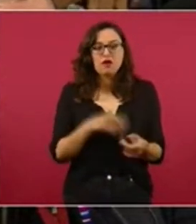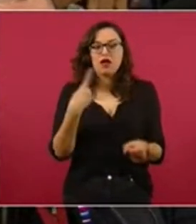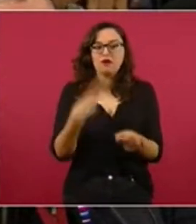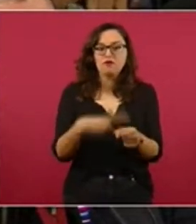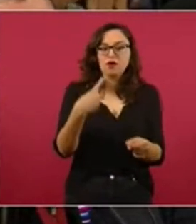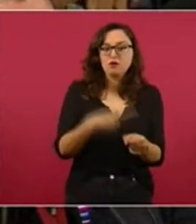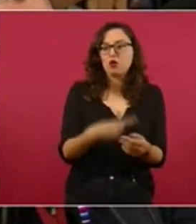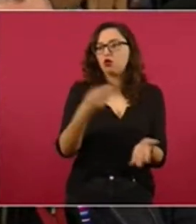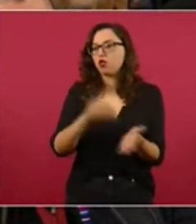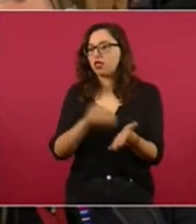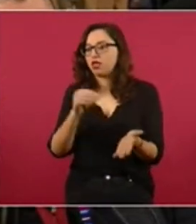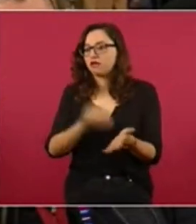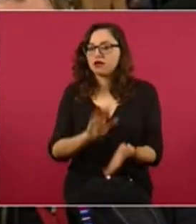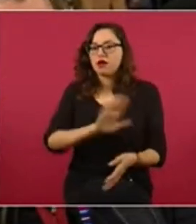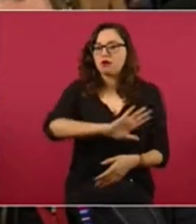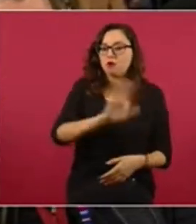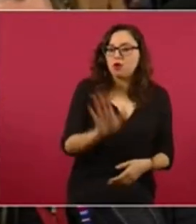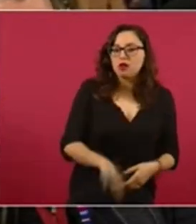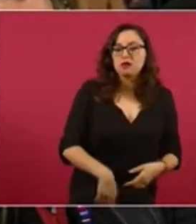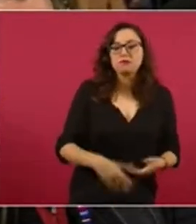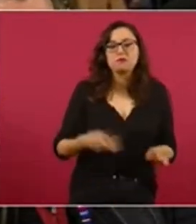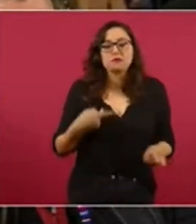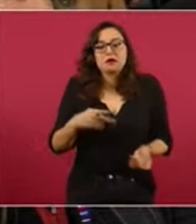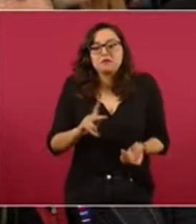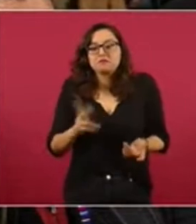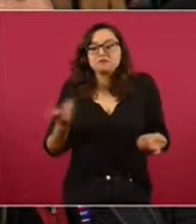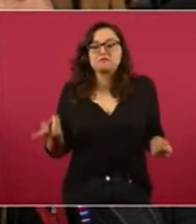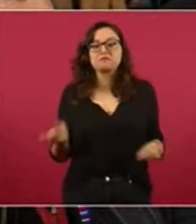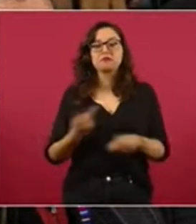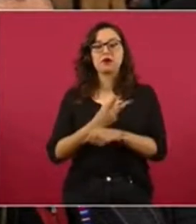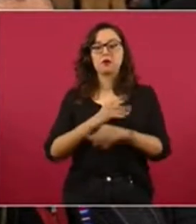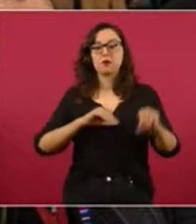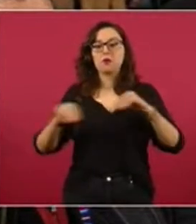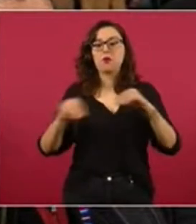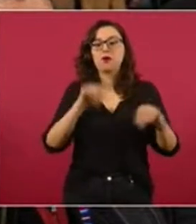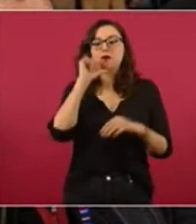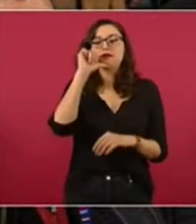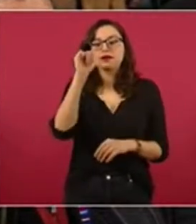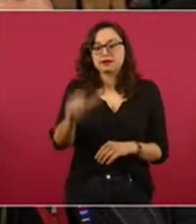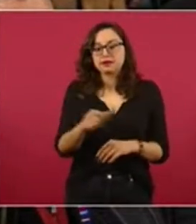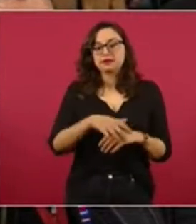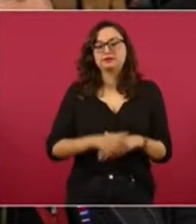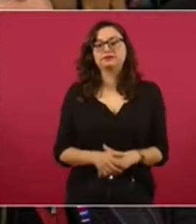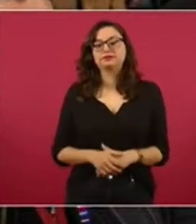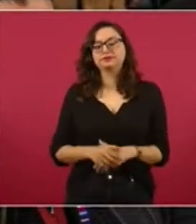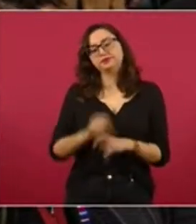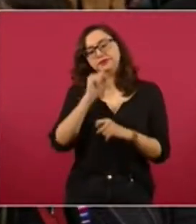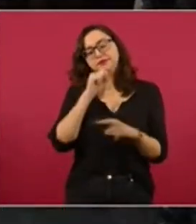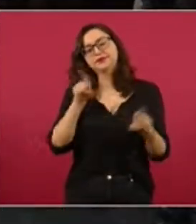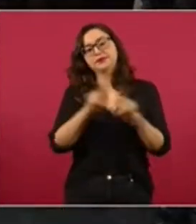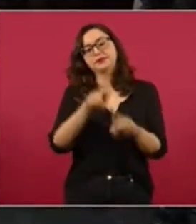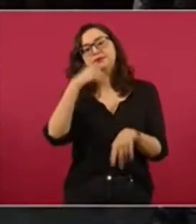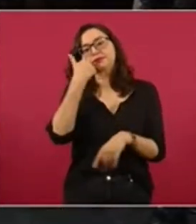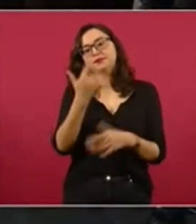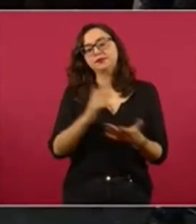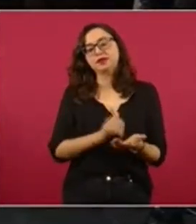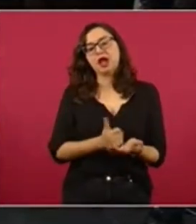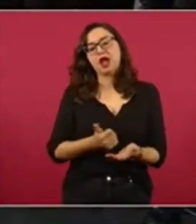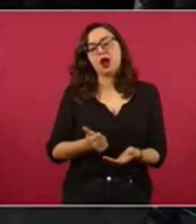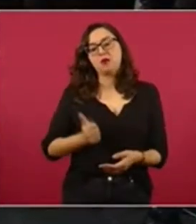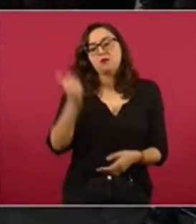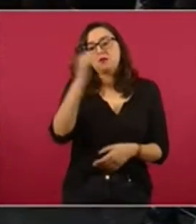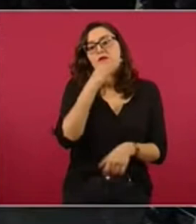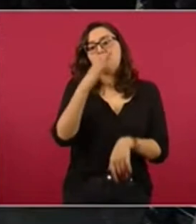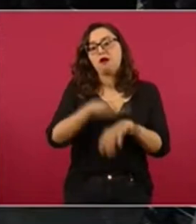con males para toda la vida, ¿no? Aprovecho para decirle que el señor Leobardo Heredia, que lucha por la justicia de su hija